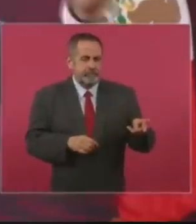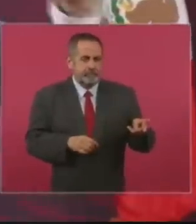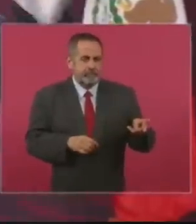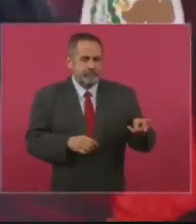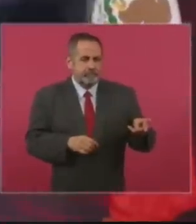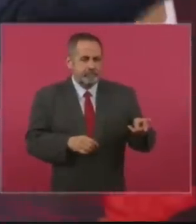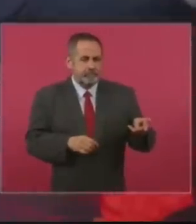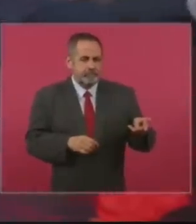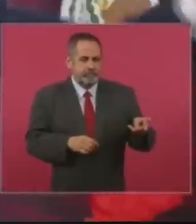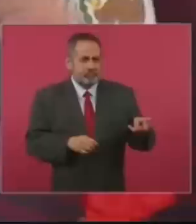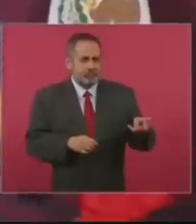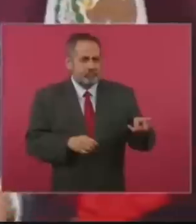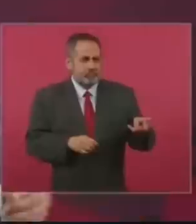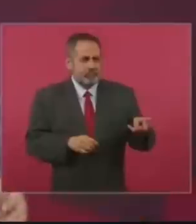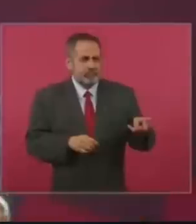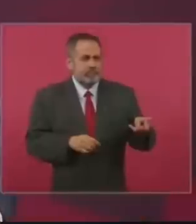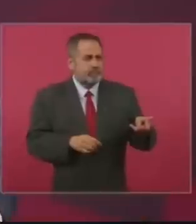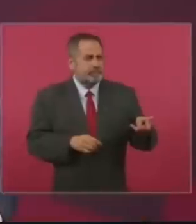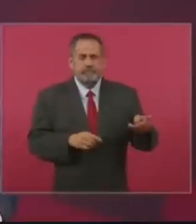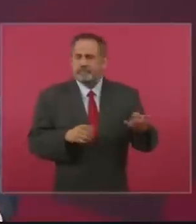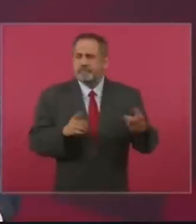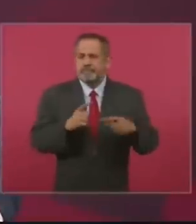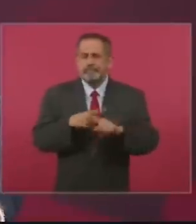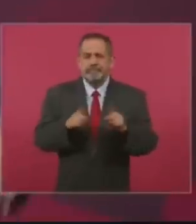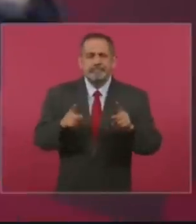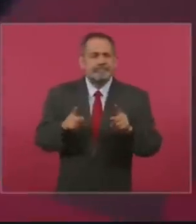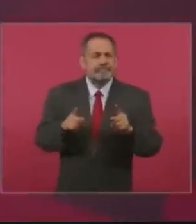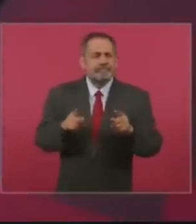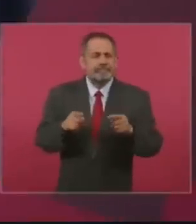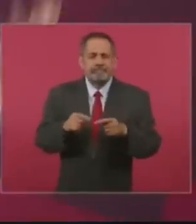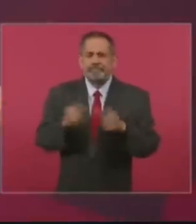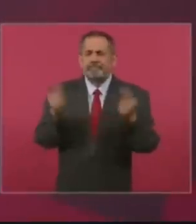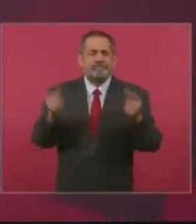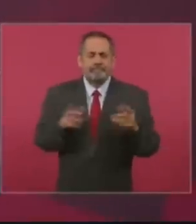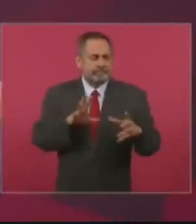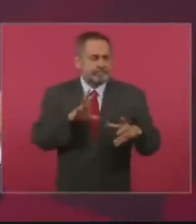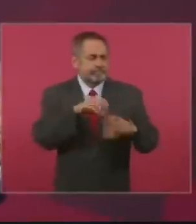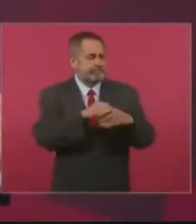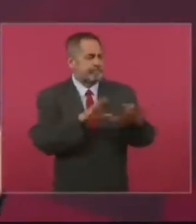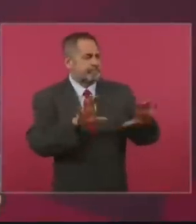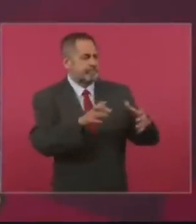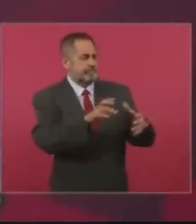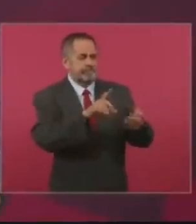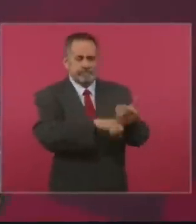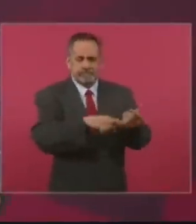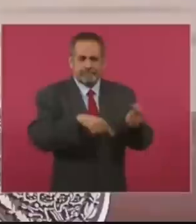O sea no son ajenos pues son parte